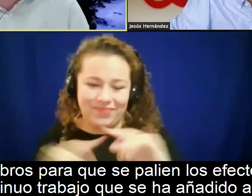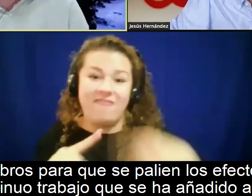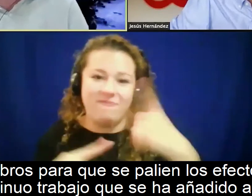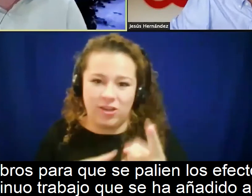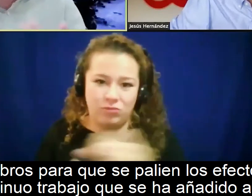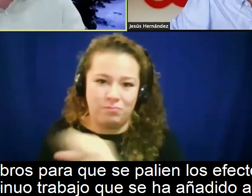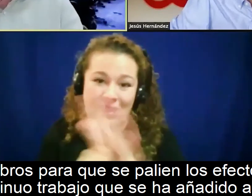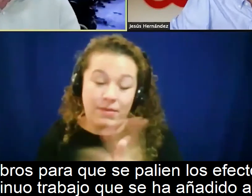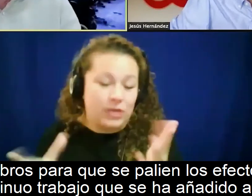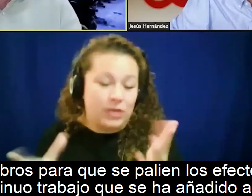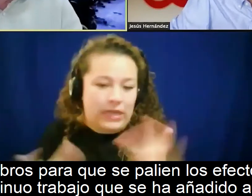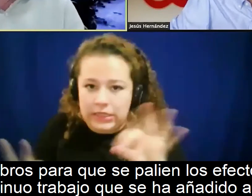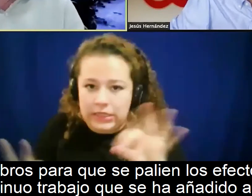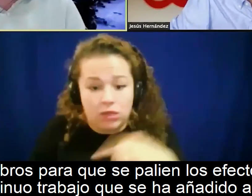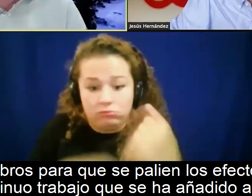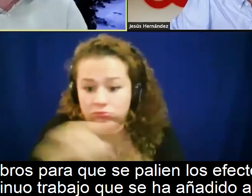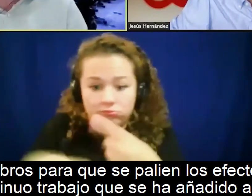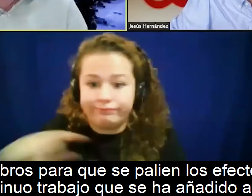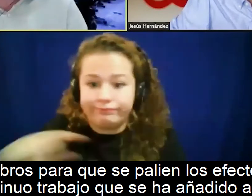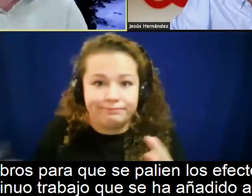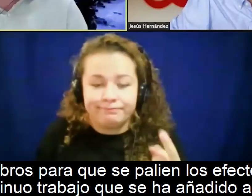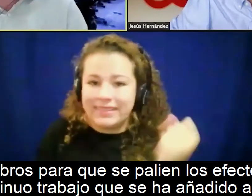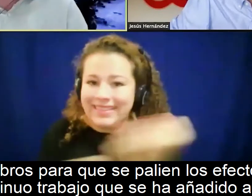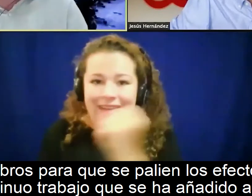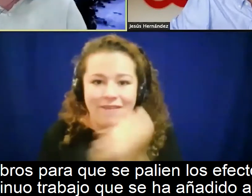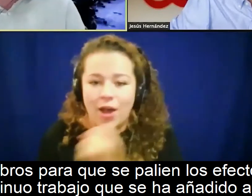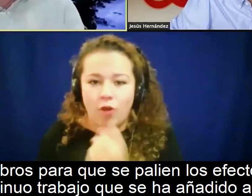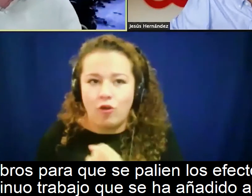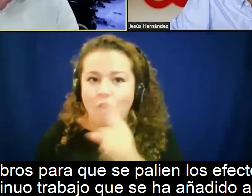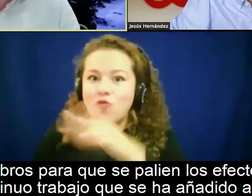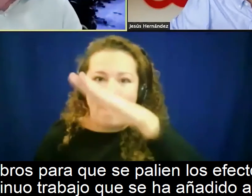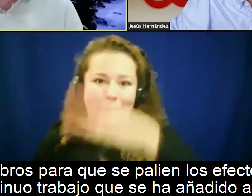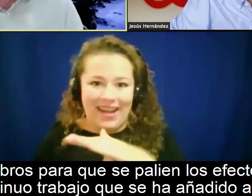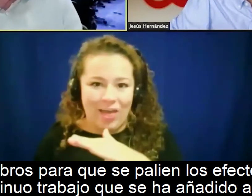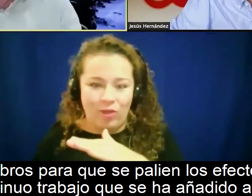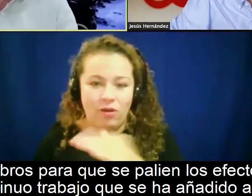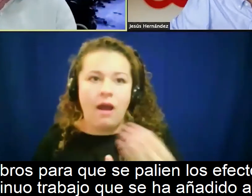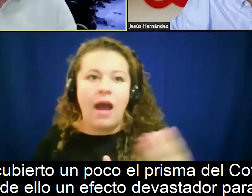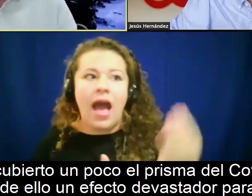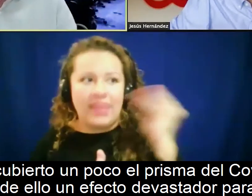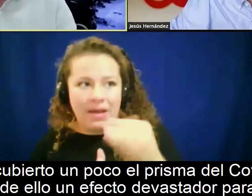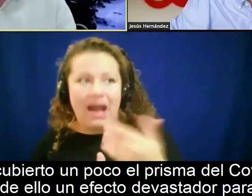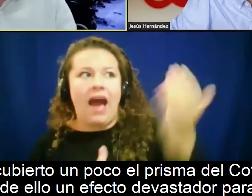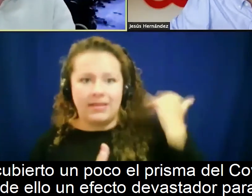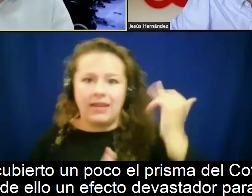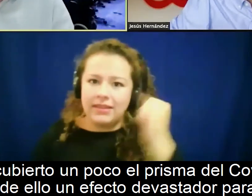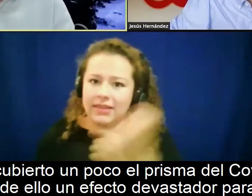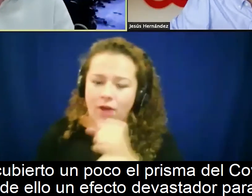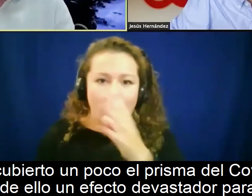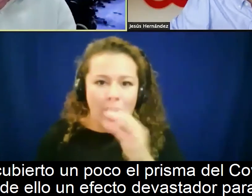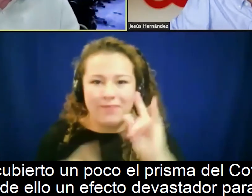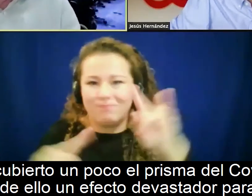un continuo trabajo que no ha parado y que se ha añadido a todo lo demás, y a todo se le